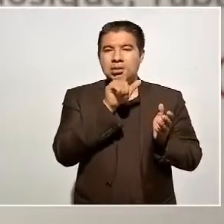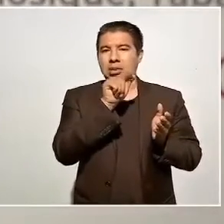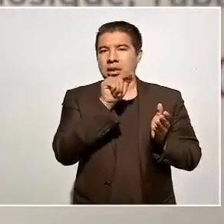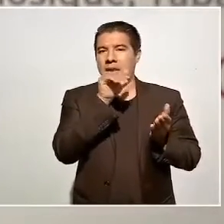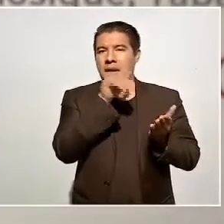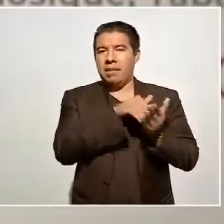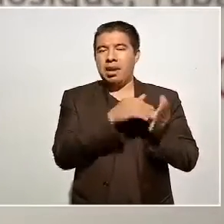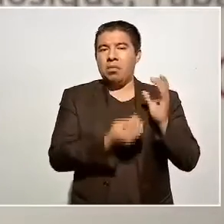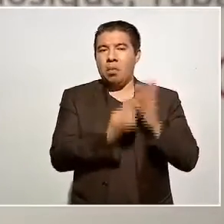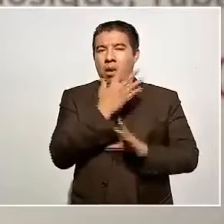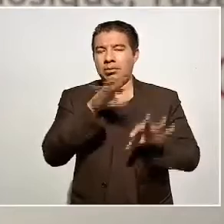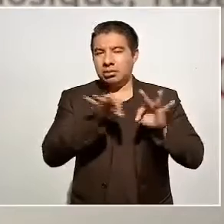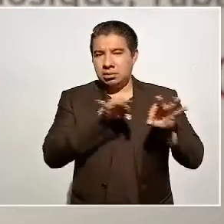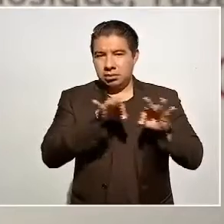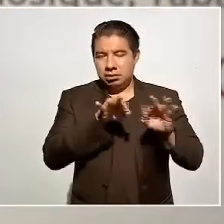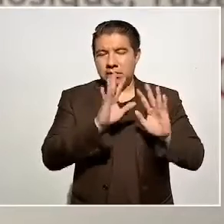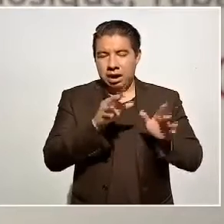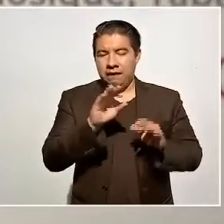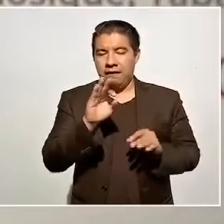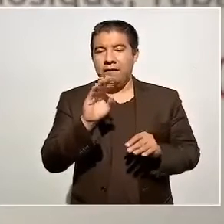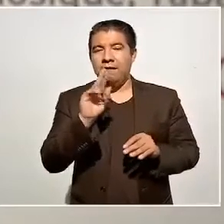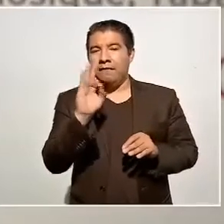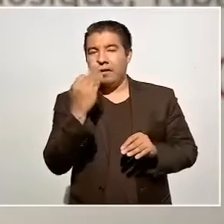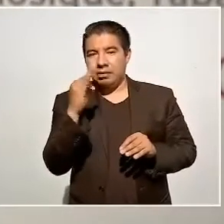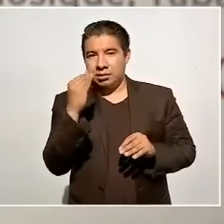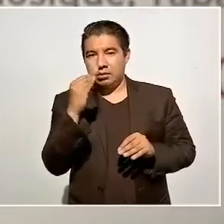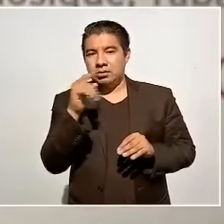70.000 empleos nuevos, en febrero